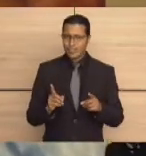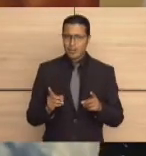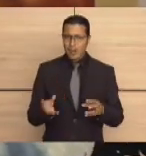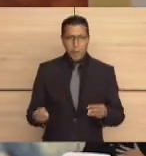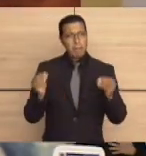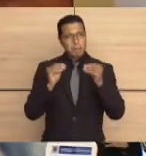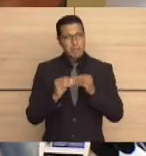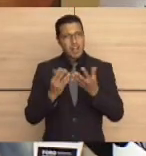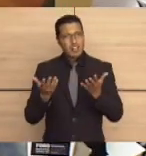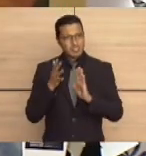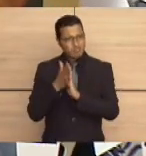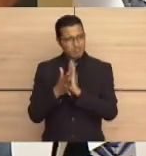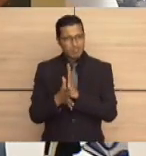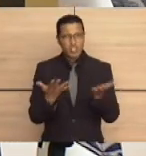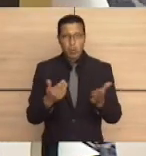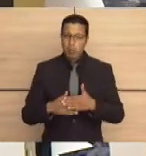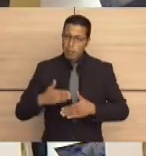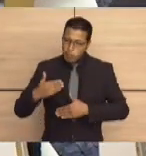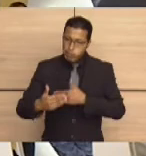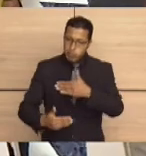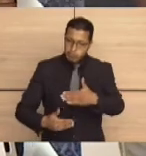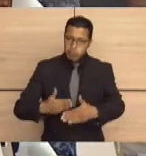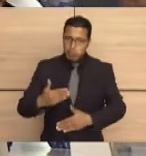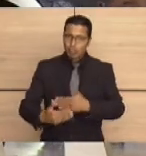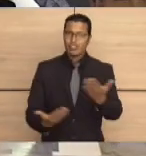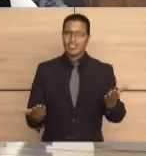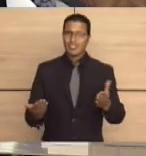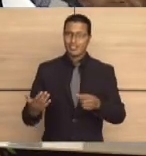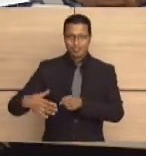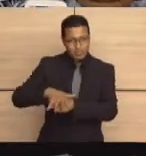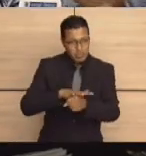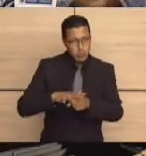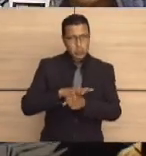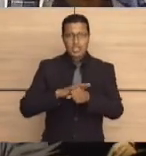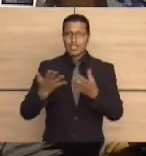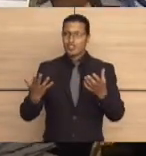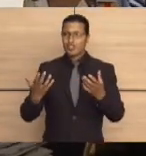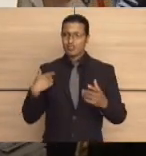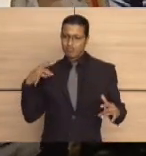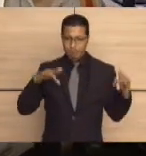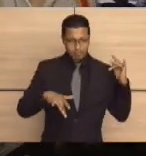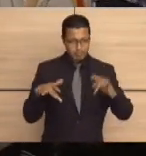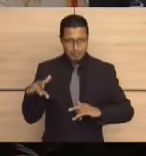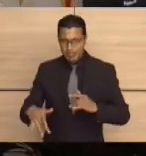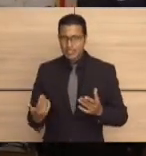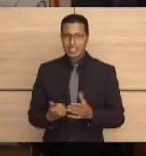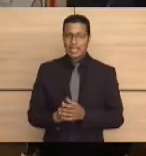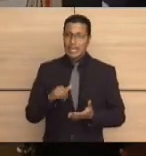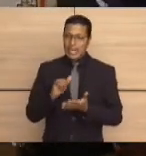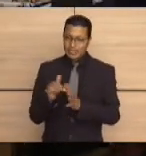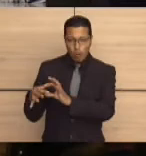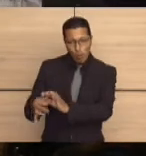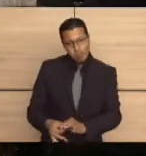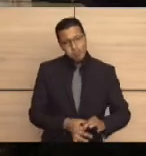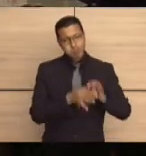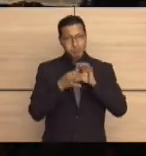ser también un proceso, algo que tenga que ver con los hechos, con nuestra manera de participar. Yo siento